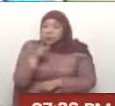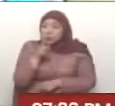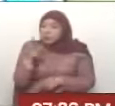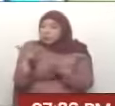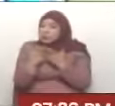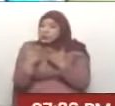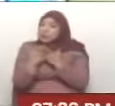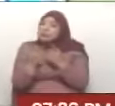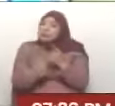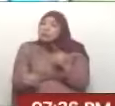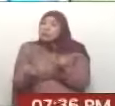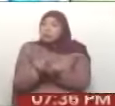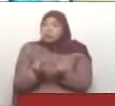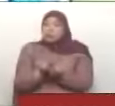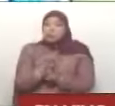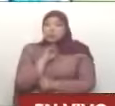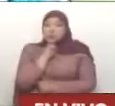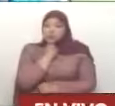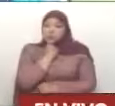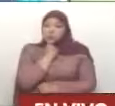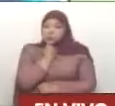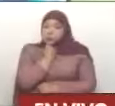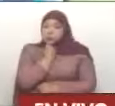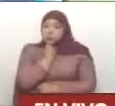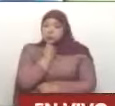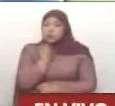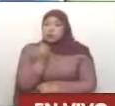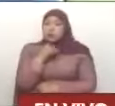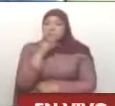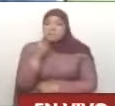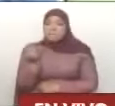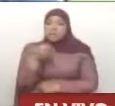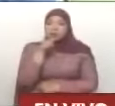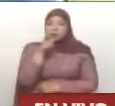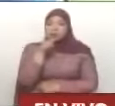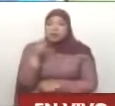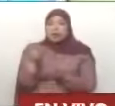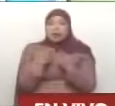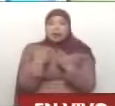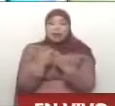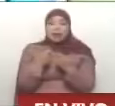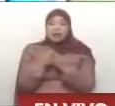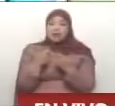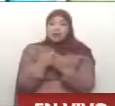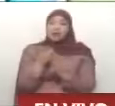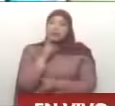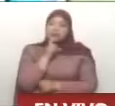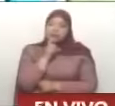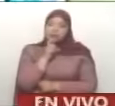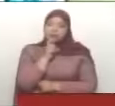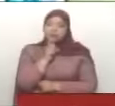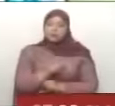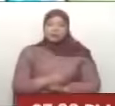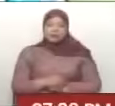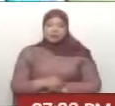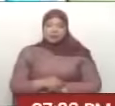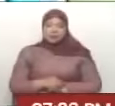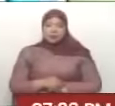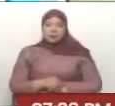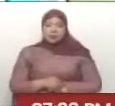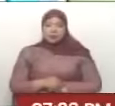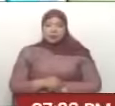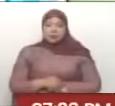guerra silenciosa, pero a veces mata más gente que las guerras abiertas. La tuvimos.